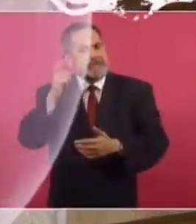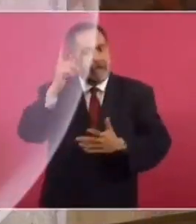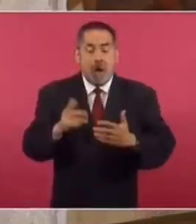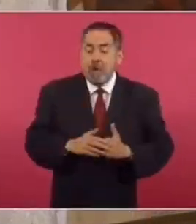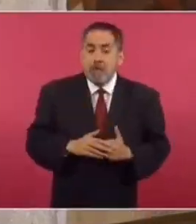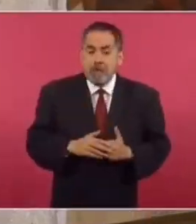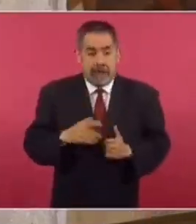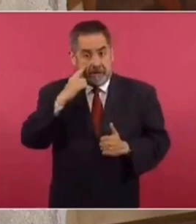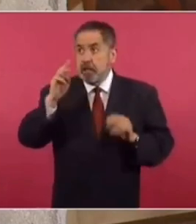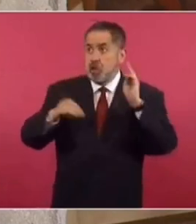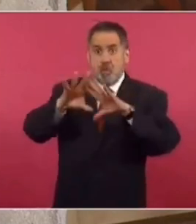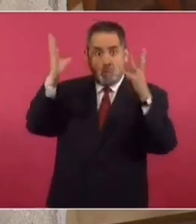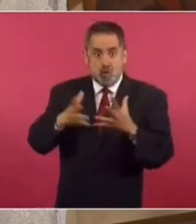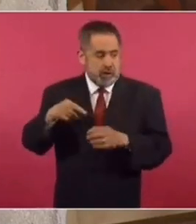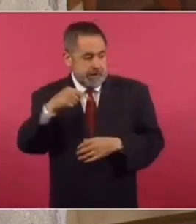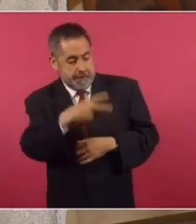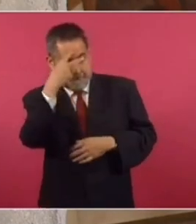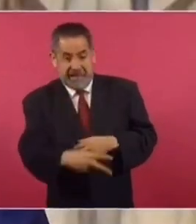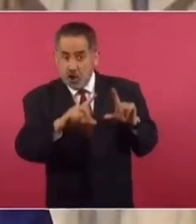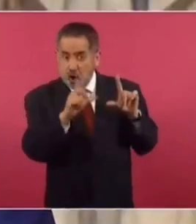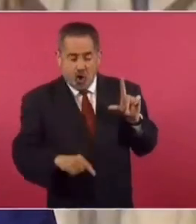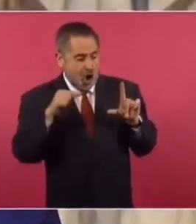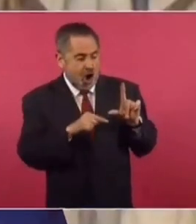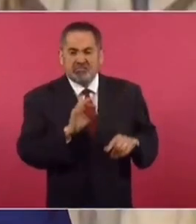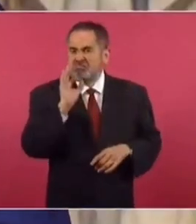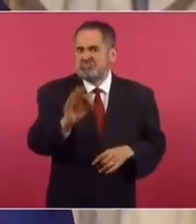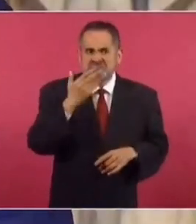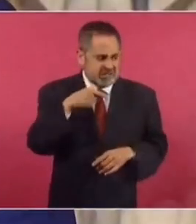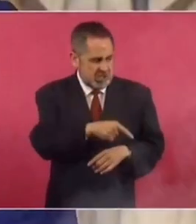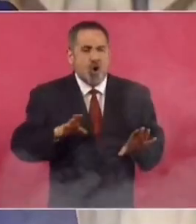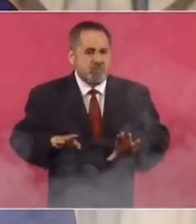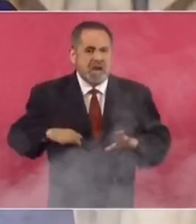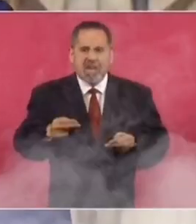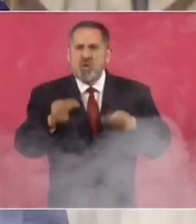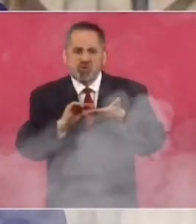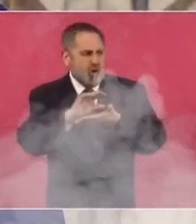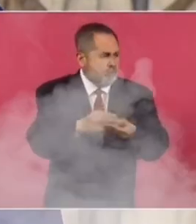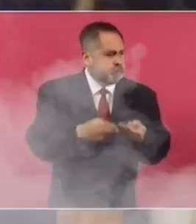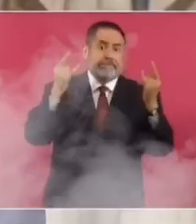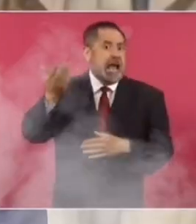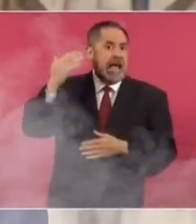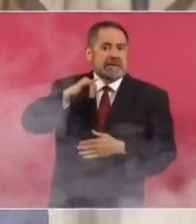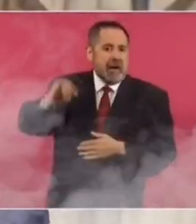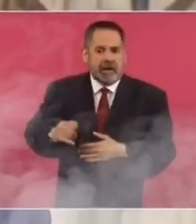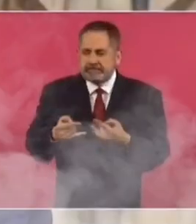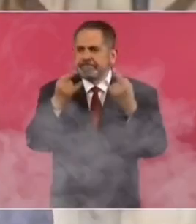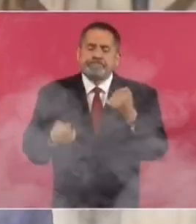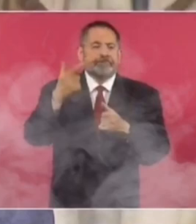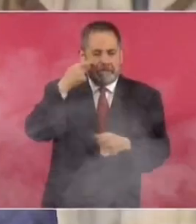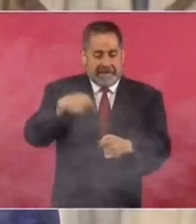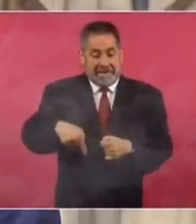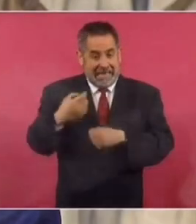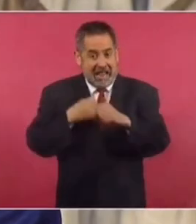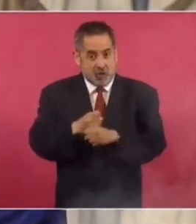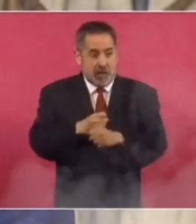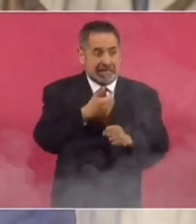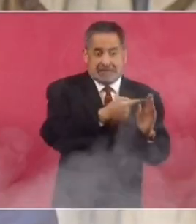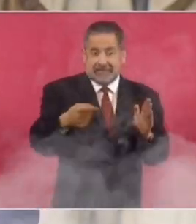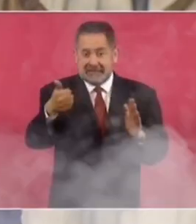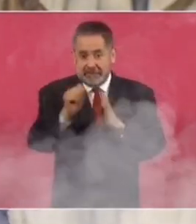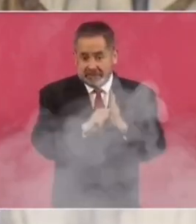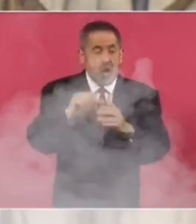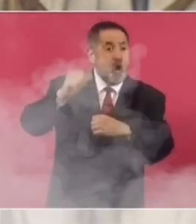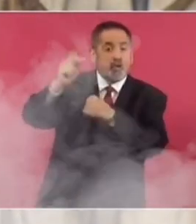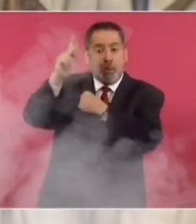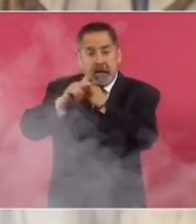está considerado en el mundo como uno de los países con más potencial para invertir y hacer negocios. En el primer semestre de este año, la inversión